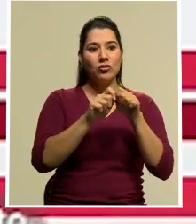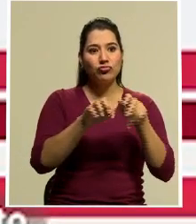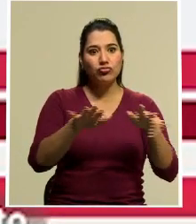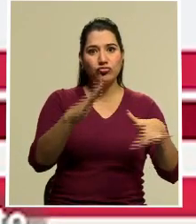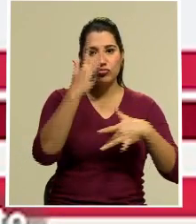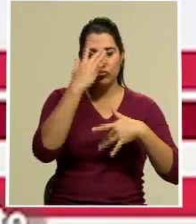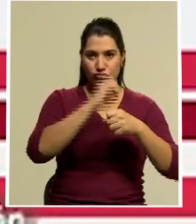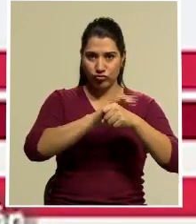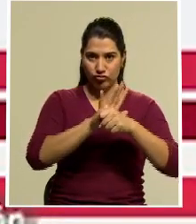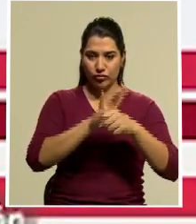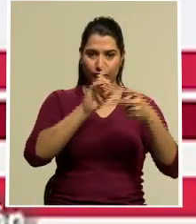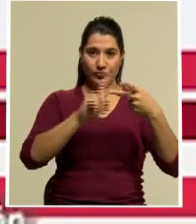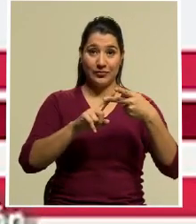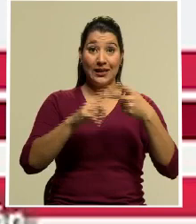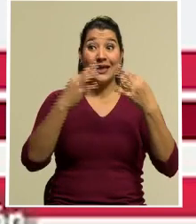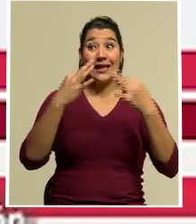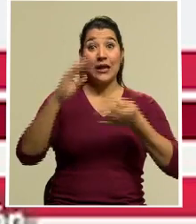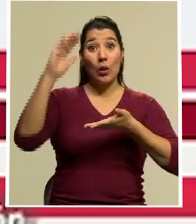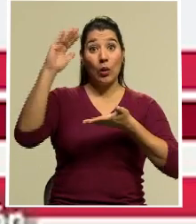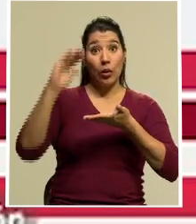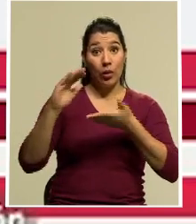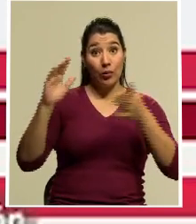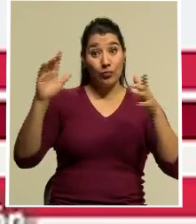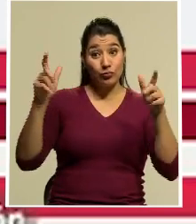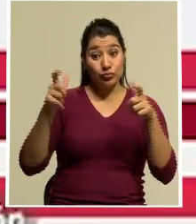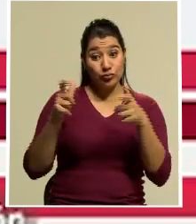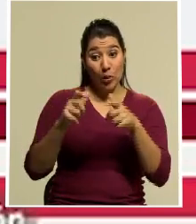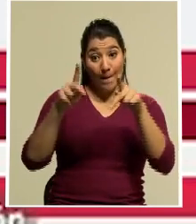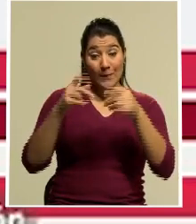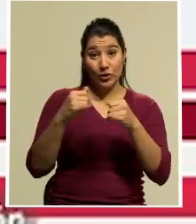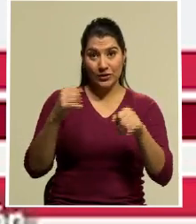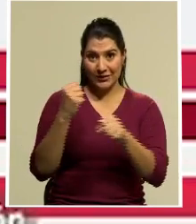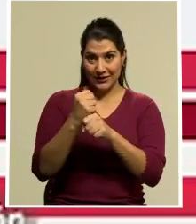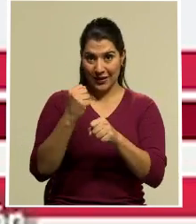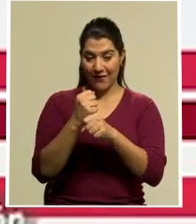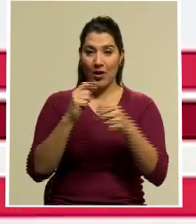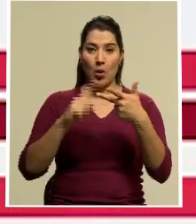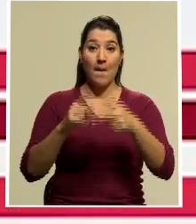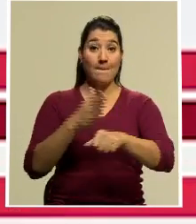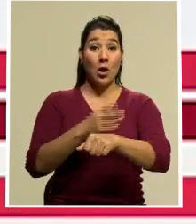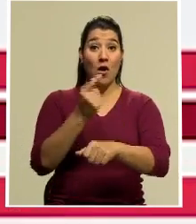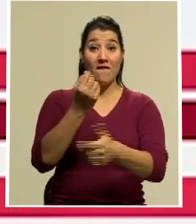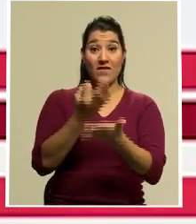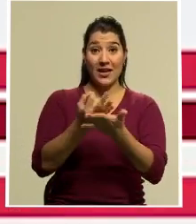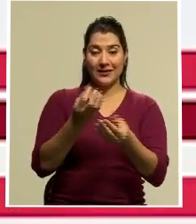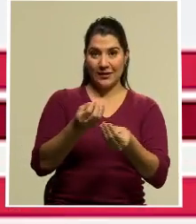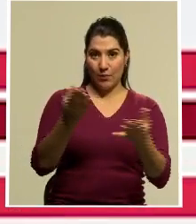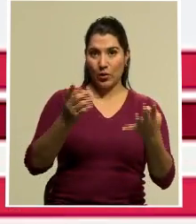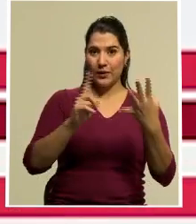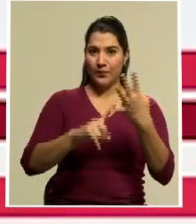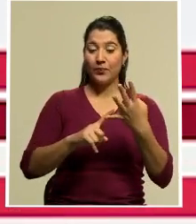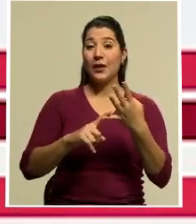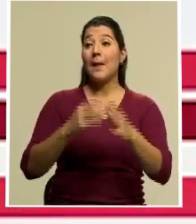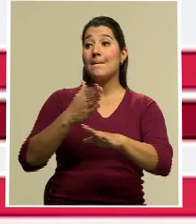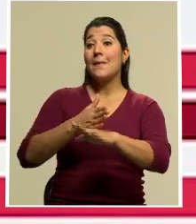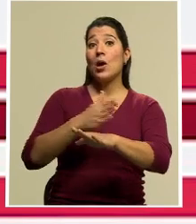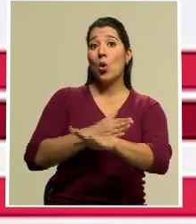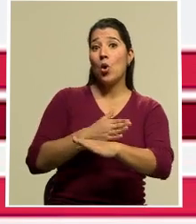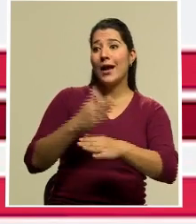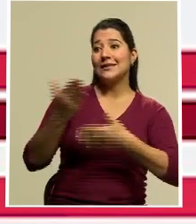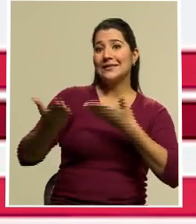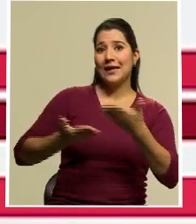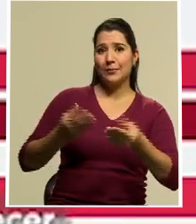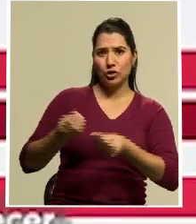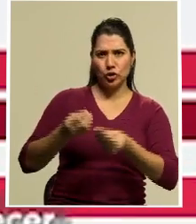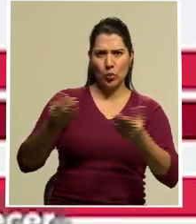efectividad, reducir el desempleo, fortalecer las finanzas públicas y optimizar la gestión pública en aras de mejorar